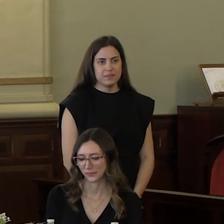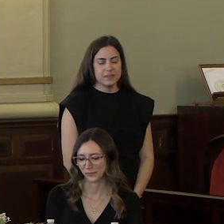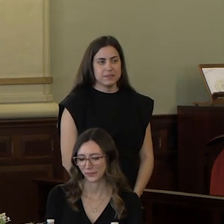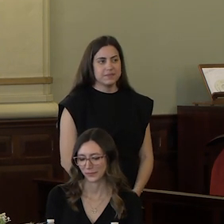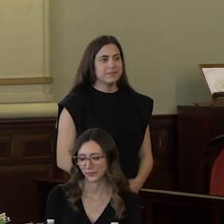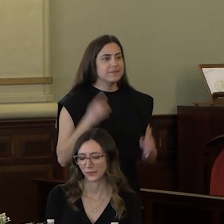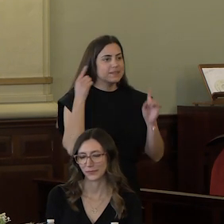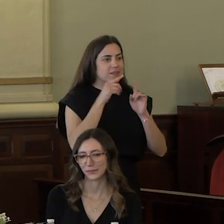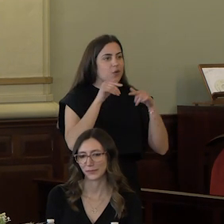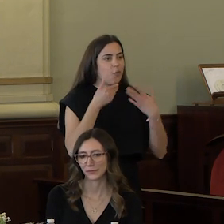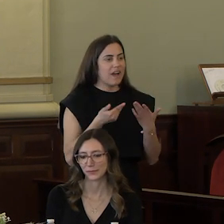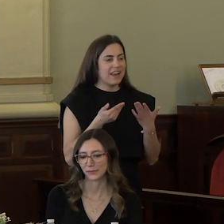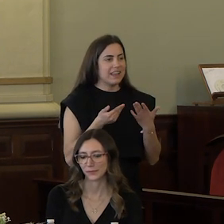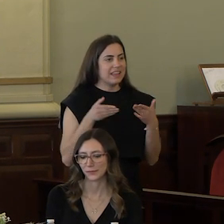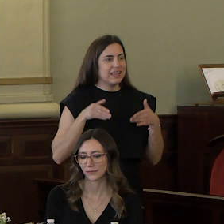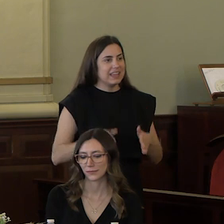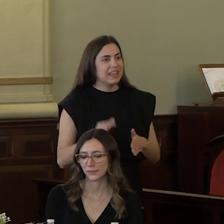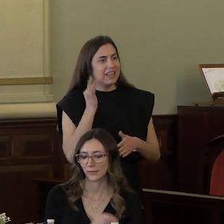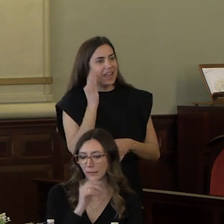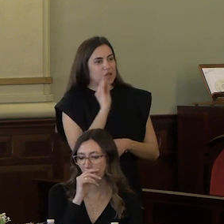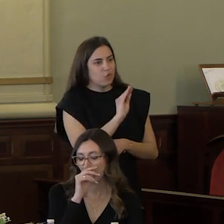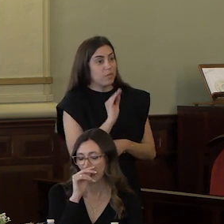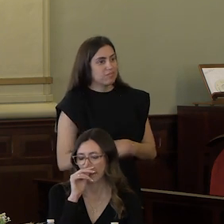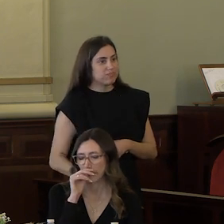Para ver cómo su hija va creciendo.